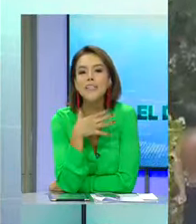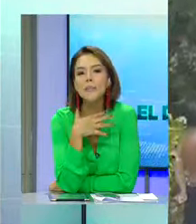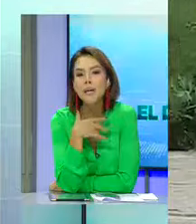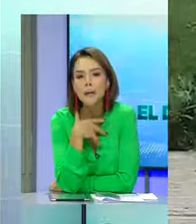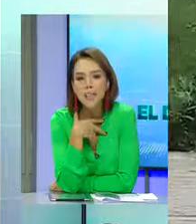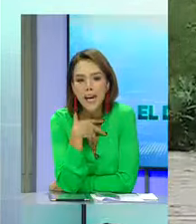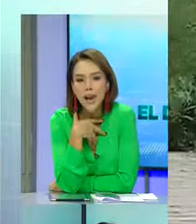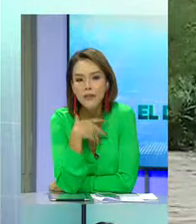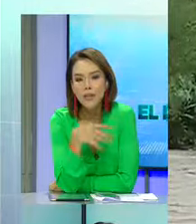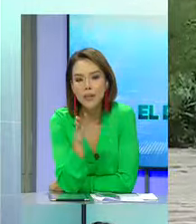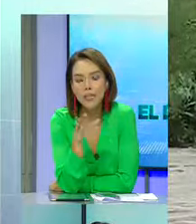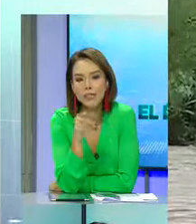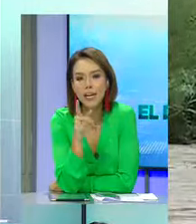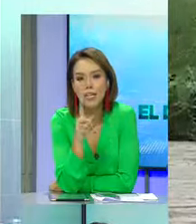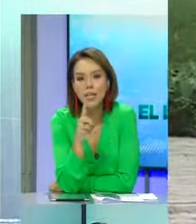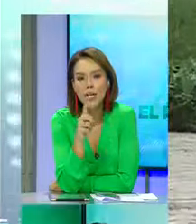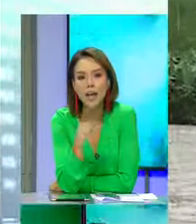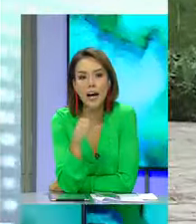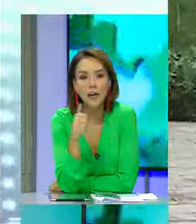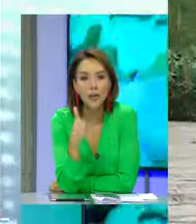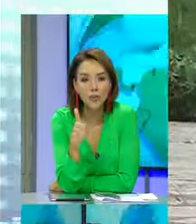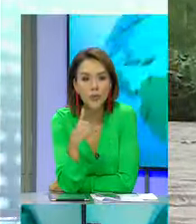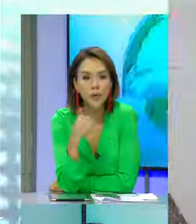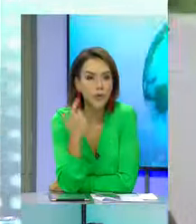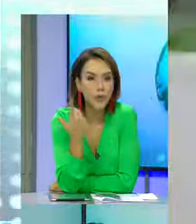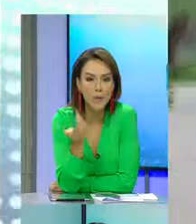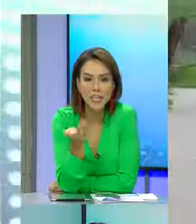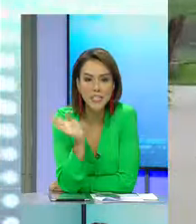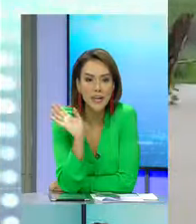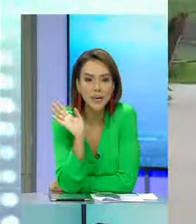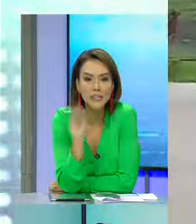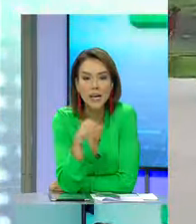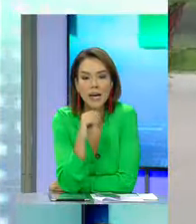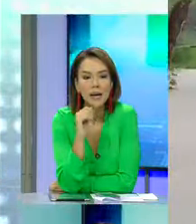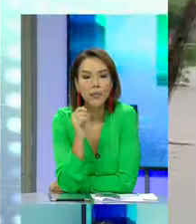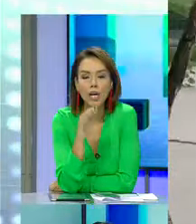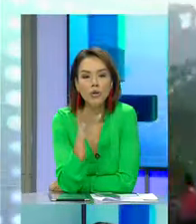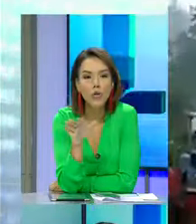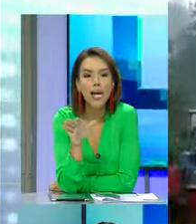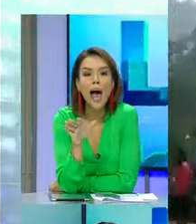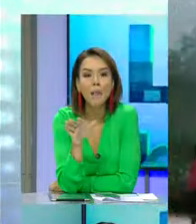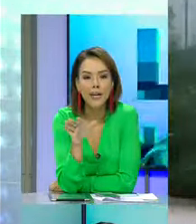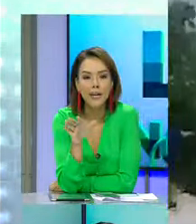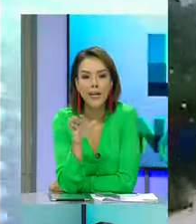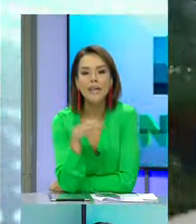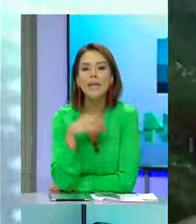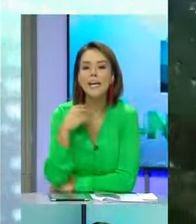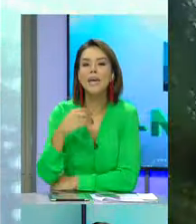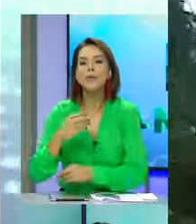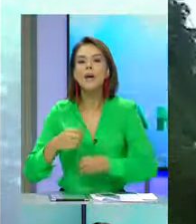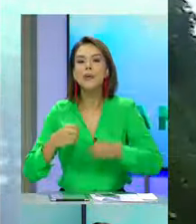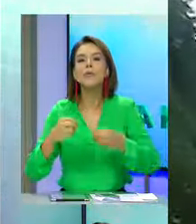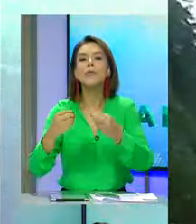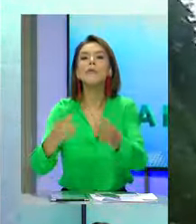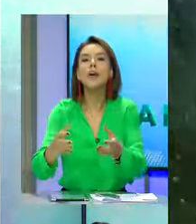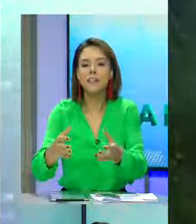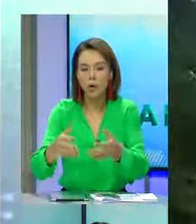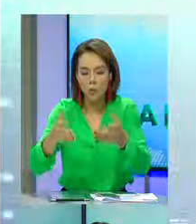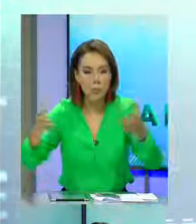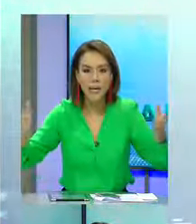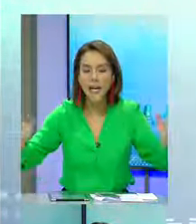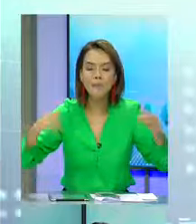de mí dependiera, no solamente sería el hecho de dar arroz, productos no perecibles, porque no solo es el hambre. Debería de haber una buena propuesta,